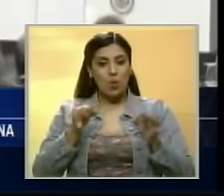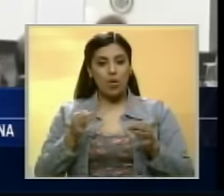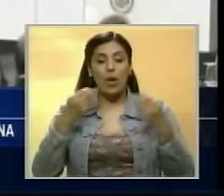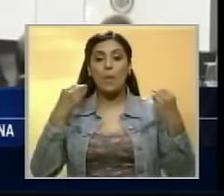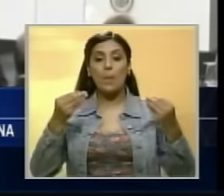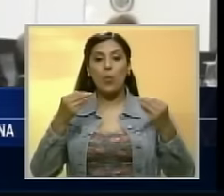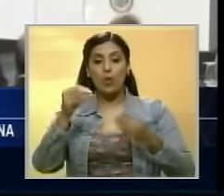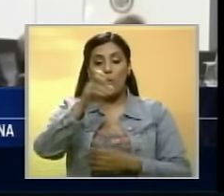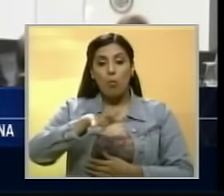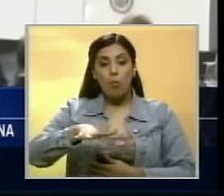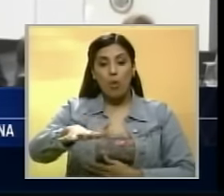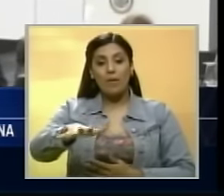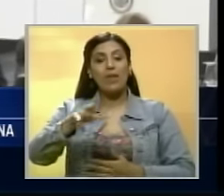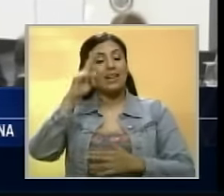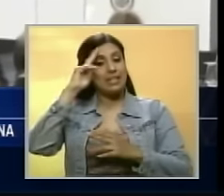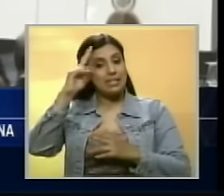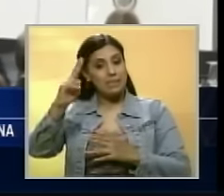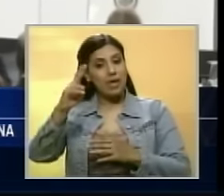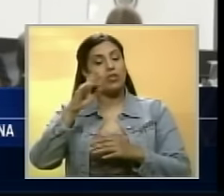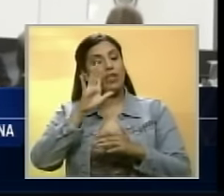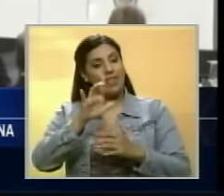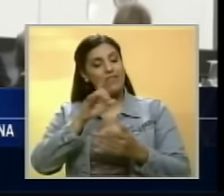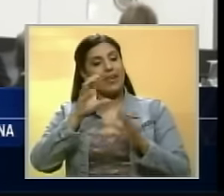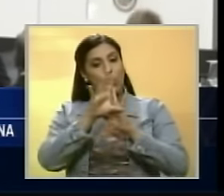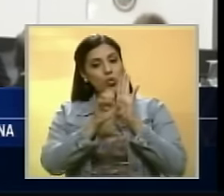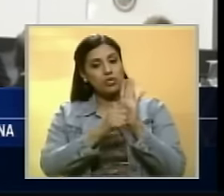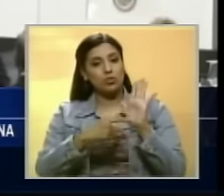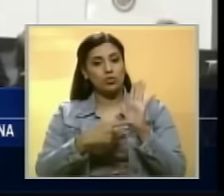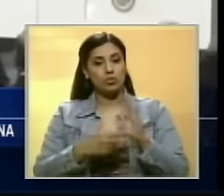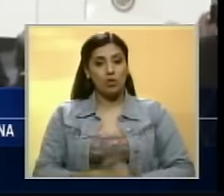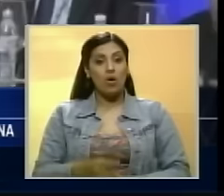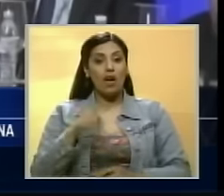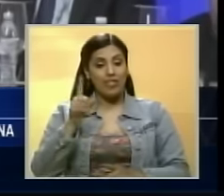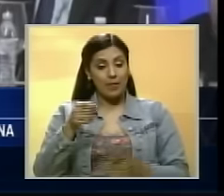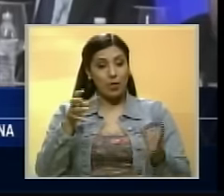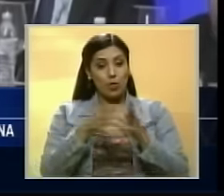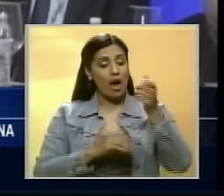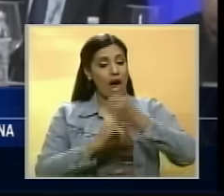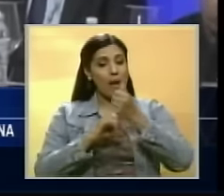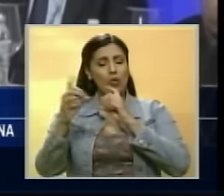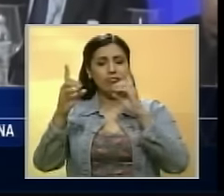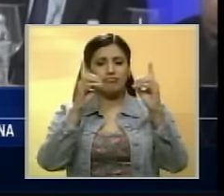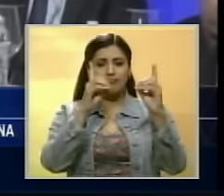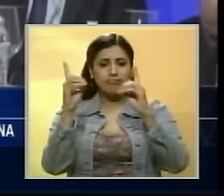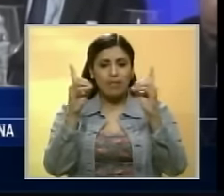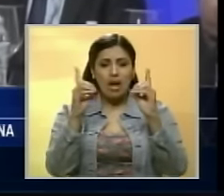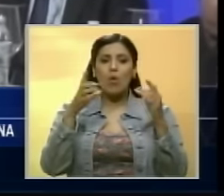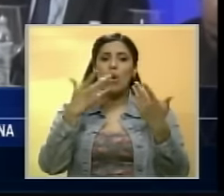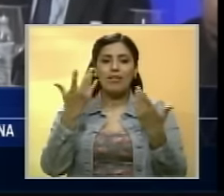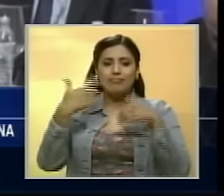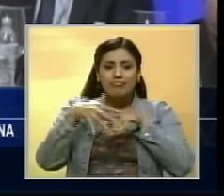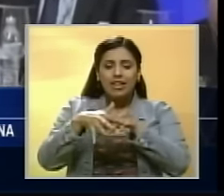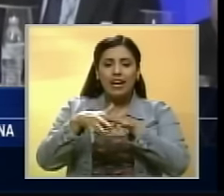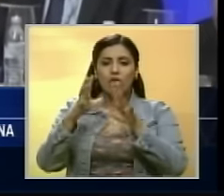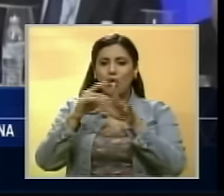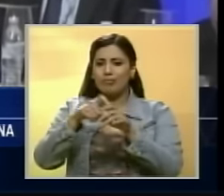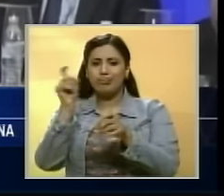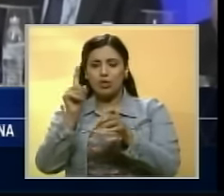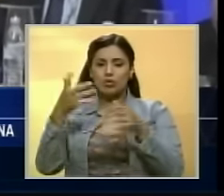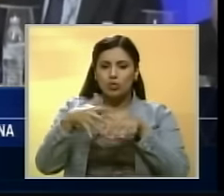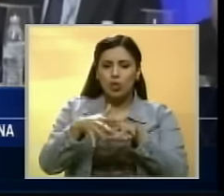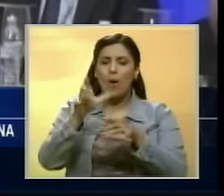pública con pleno respeto a la soberanía y a la Constitución el ente apoya a un un diálogo nacional incluyente y eficaz para enfrentar